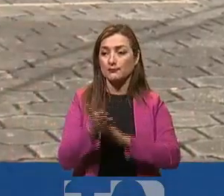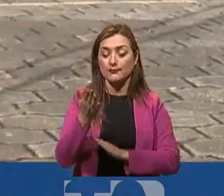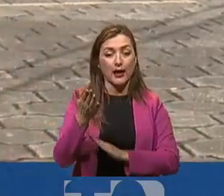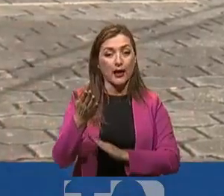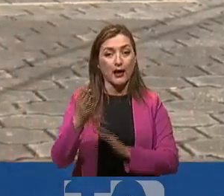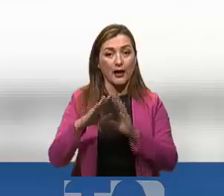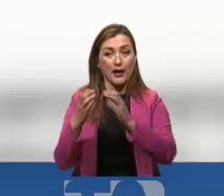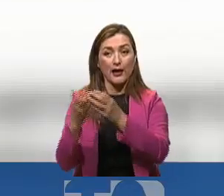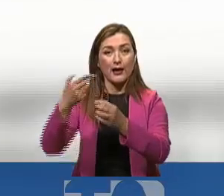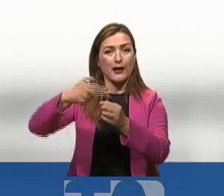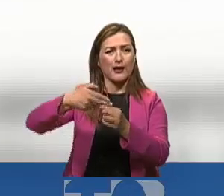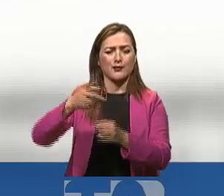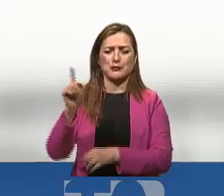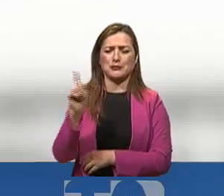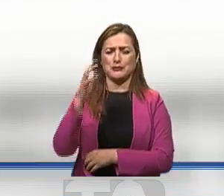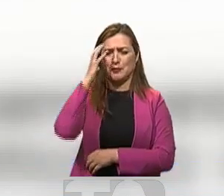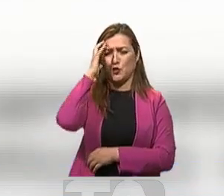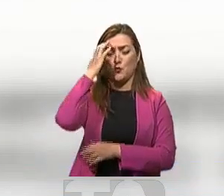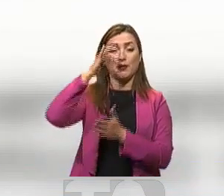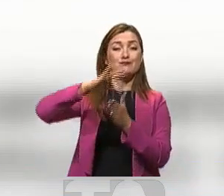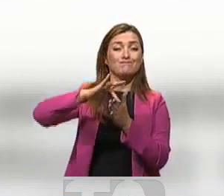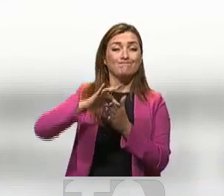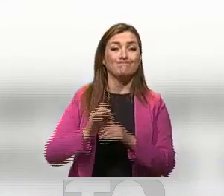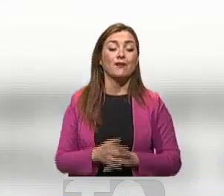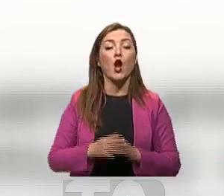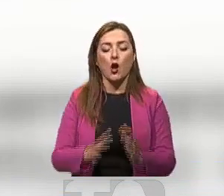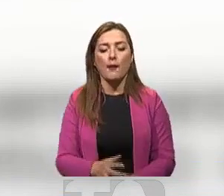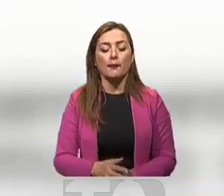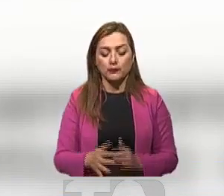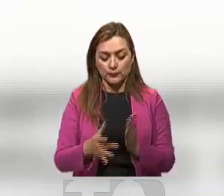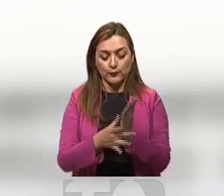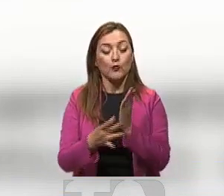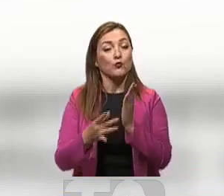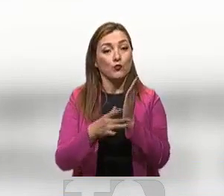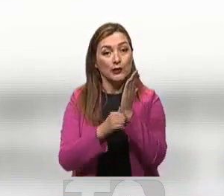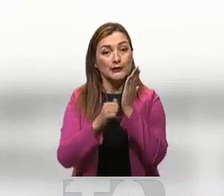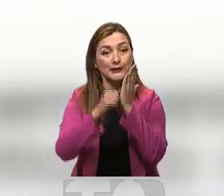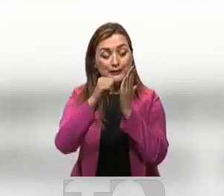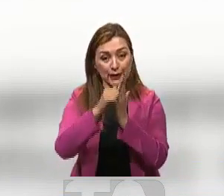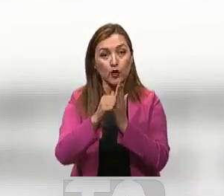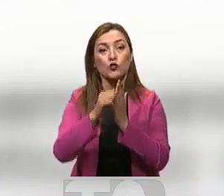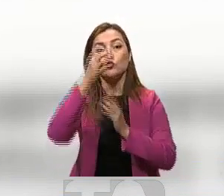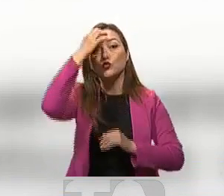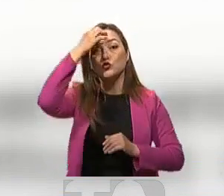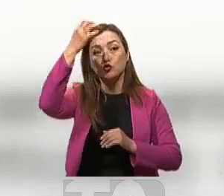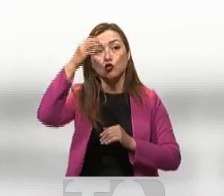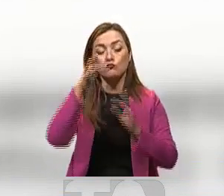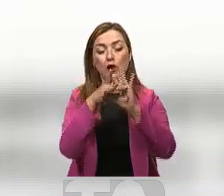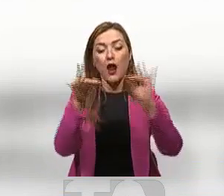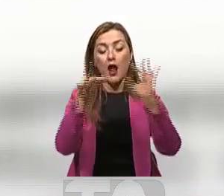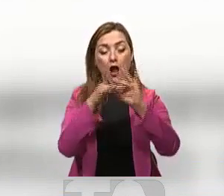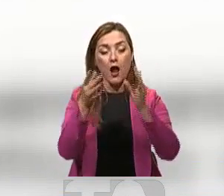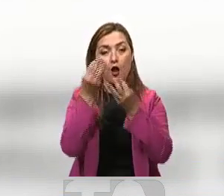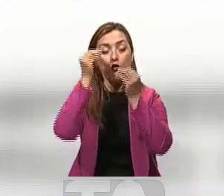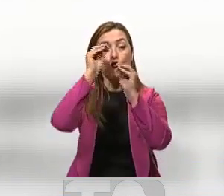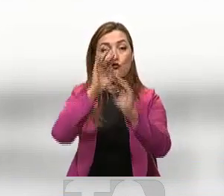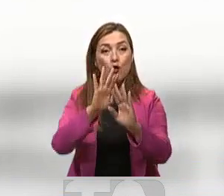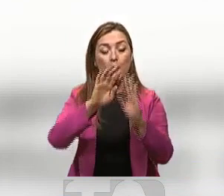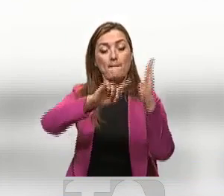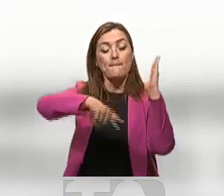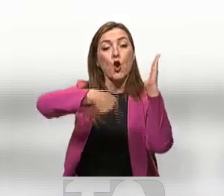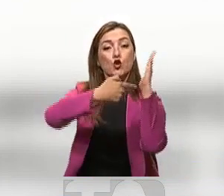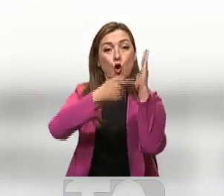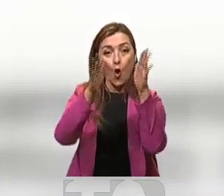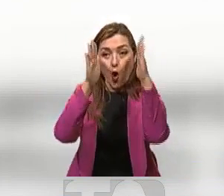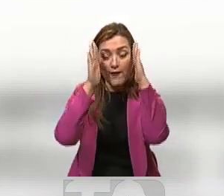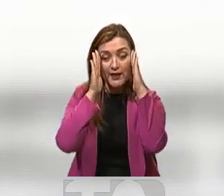riesgos que están pasando aquí. Por medio de un comunicado, el Ministerio de Educación informó que apenas conocieron del caso, activaron los protocolos de